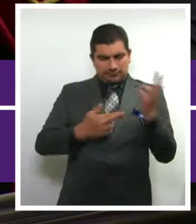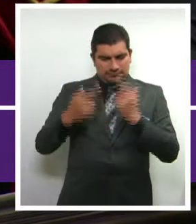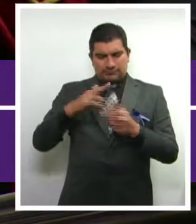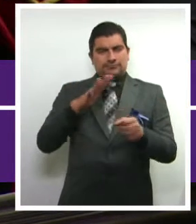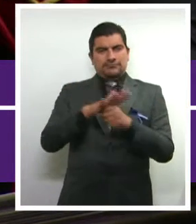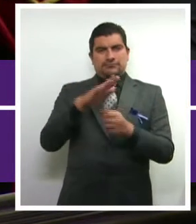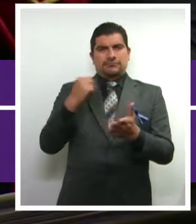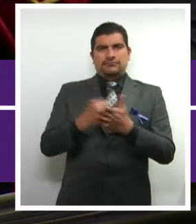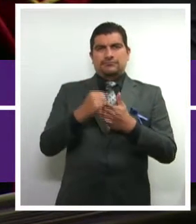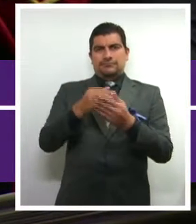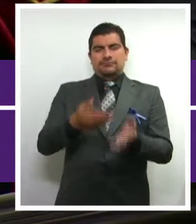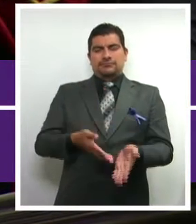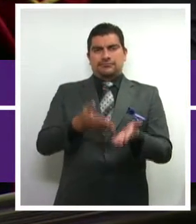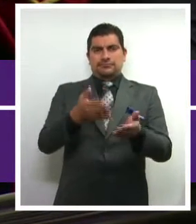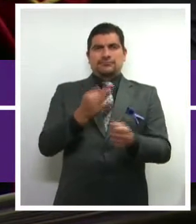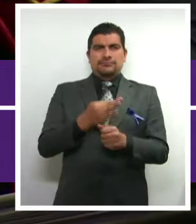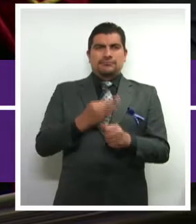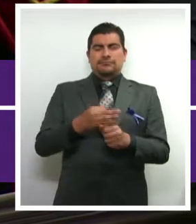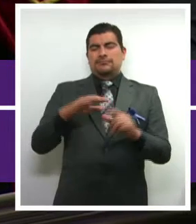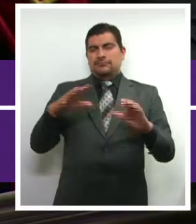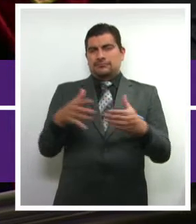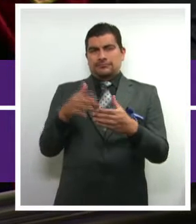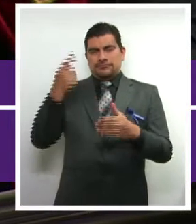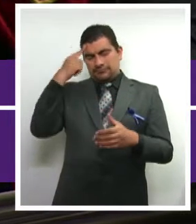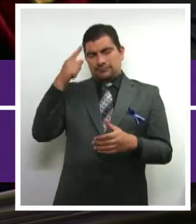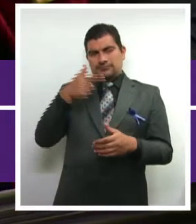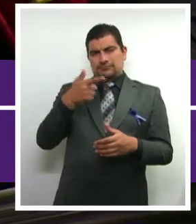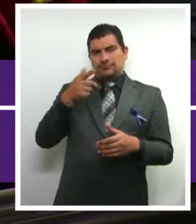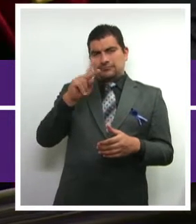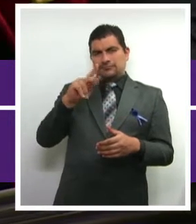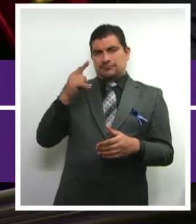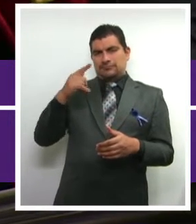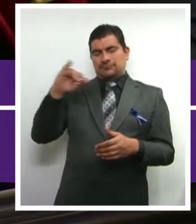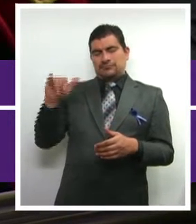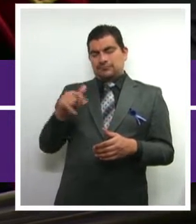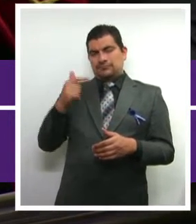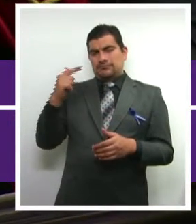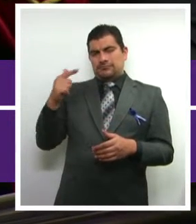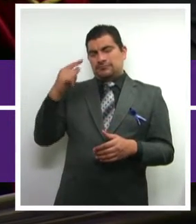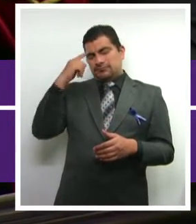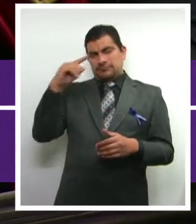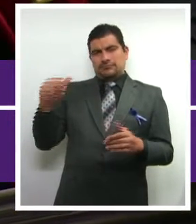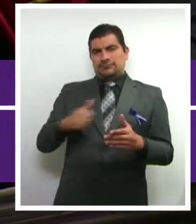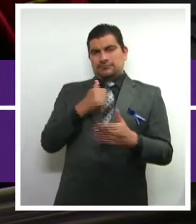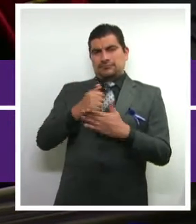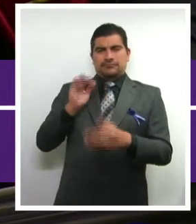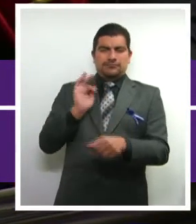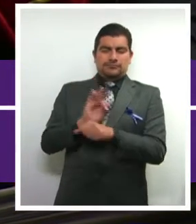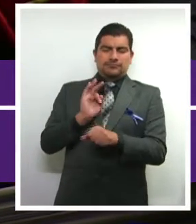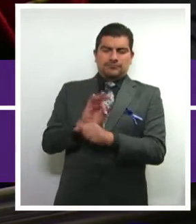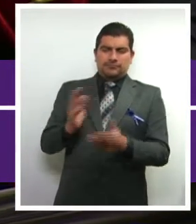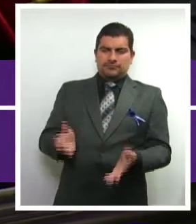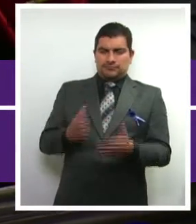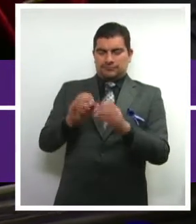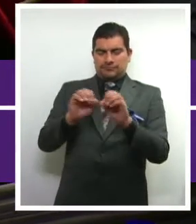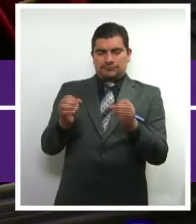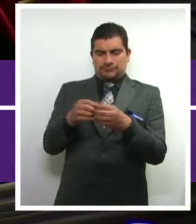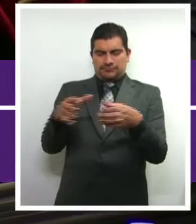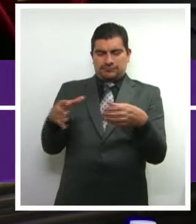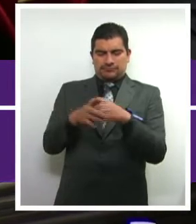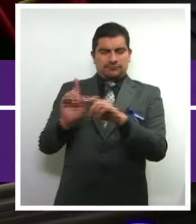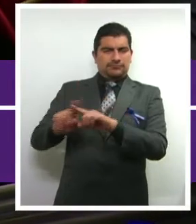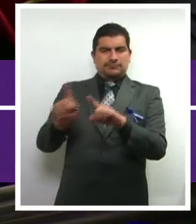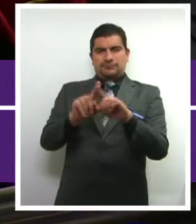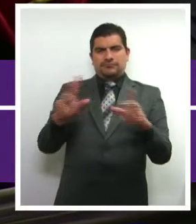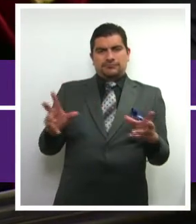la Comisión de Poder Judicial, Procuración de Justicia, Seguridad Ciudadana y Organismos